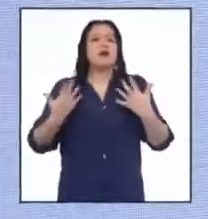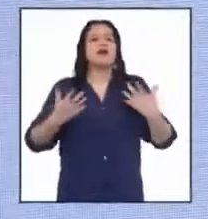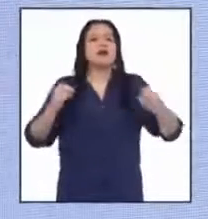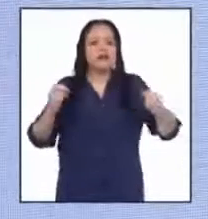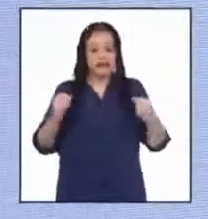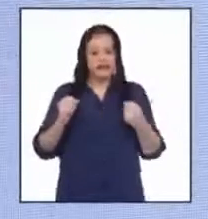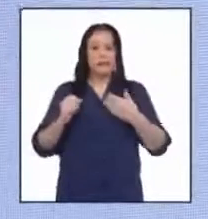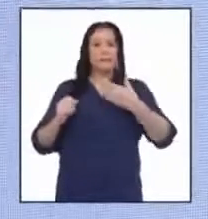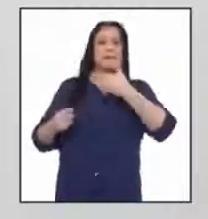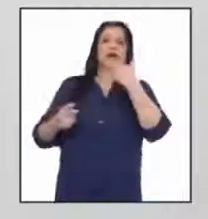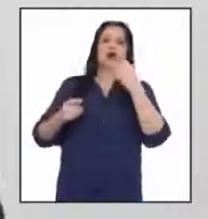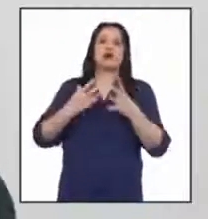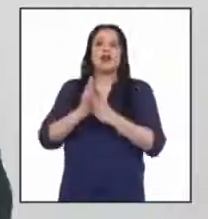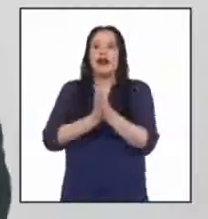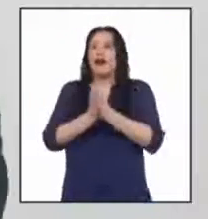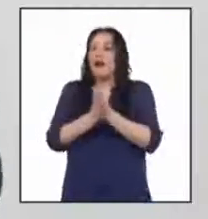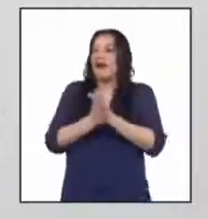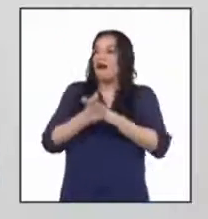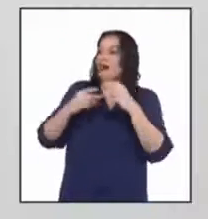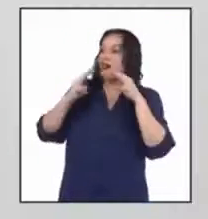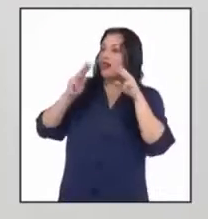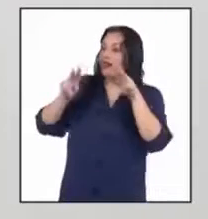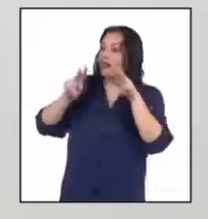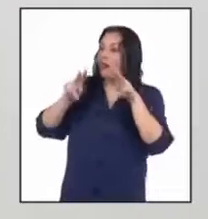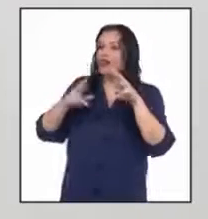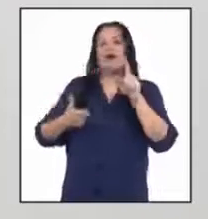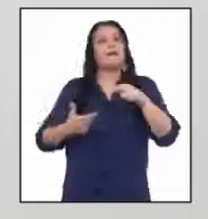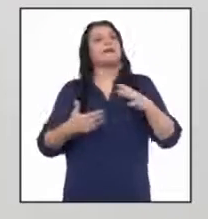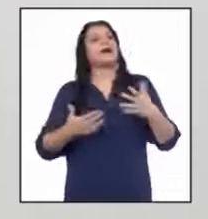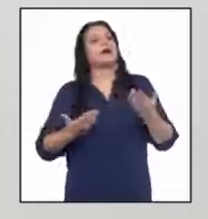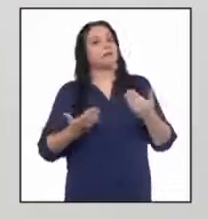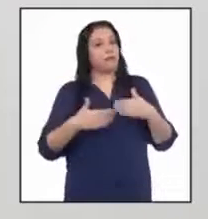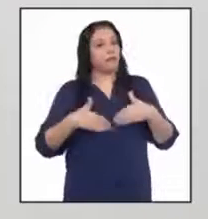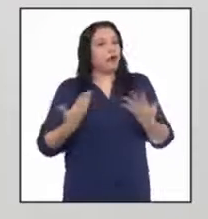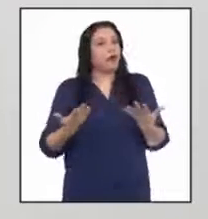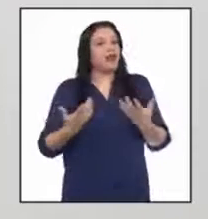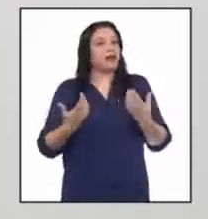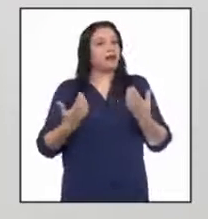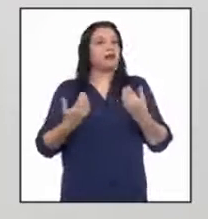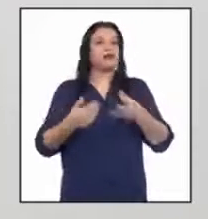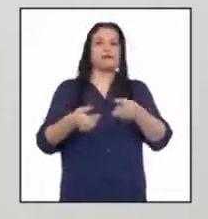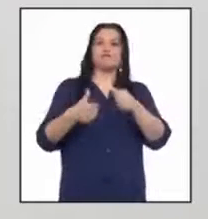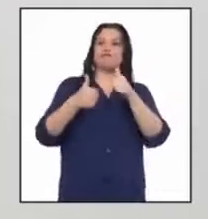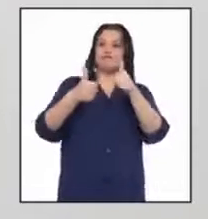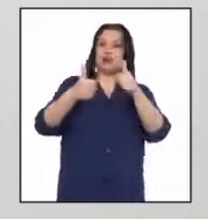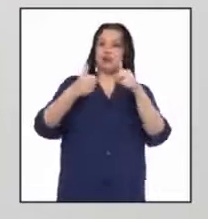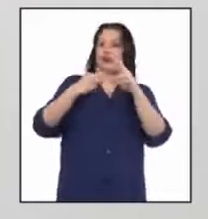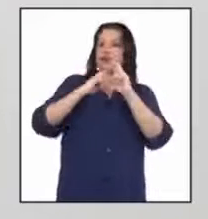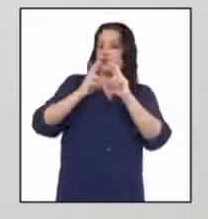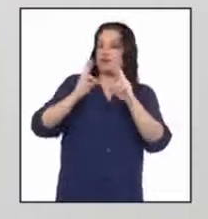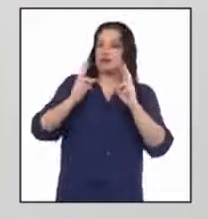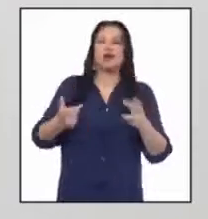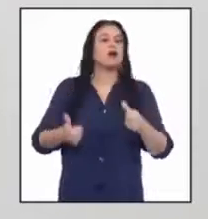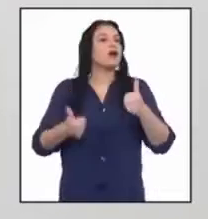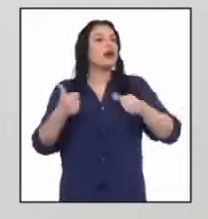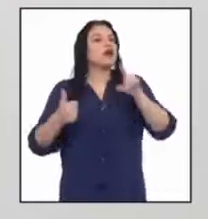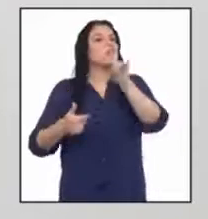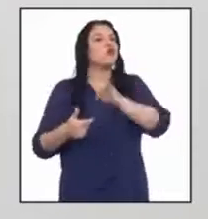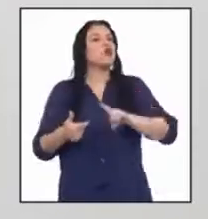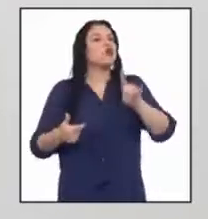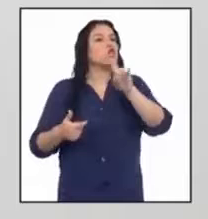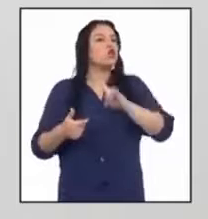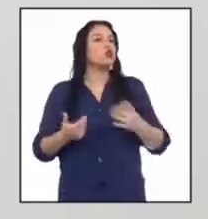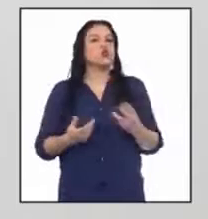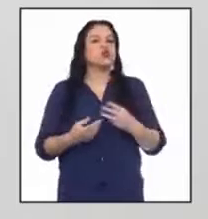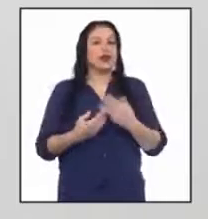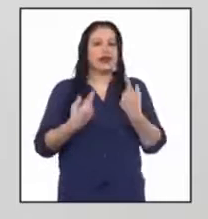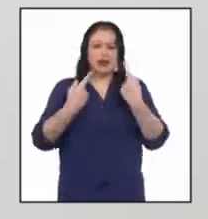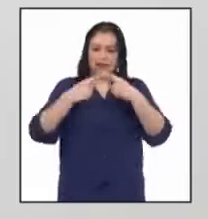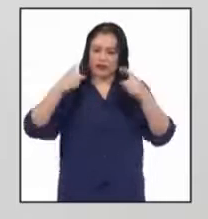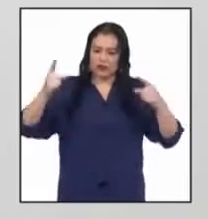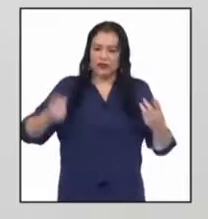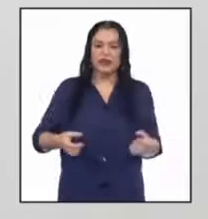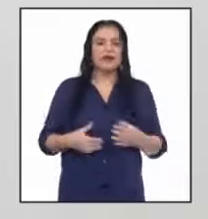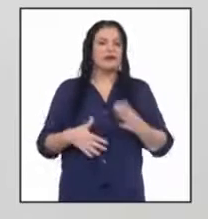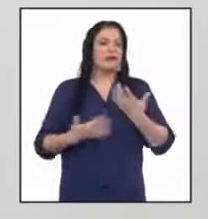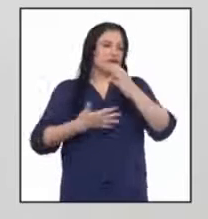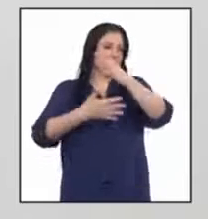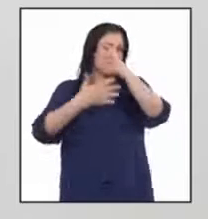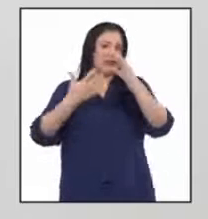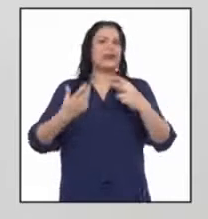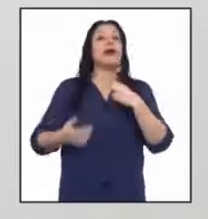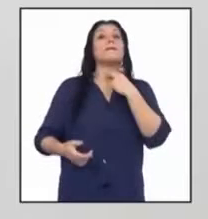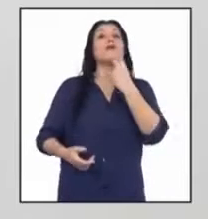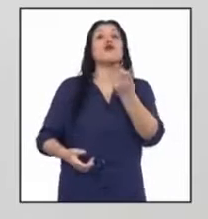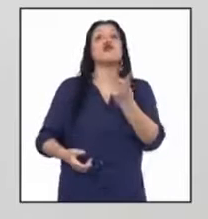mi monólogo? Para lograr los mejores resultados se deben utilizar de manera adecuada las diversas cualidades de la